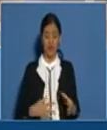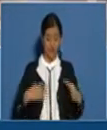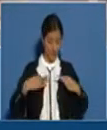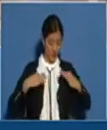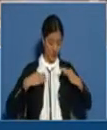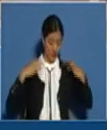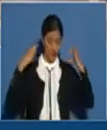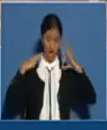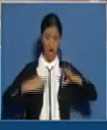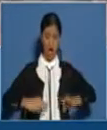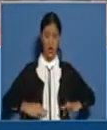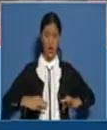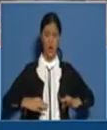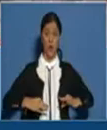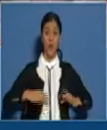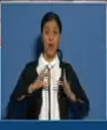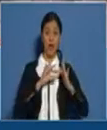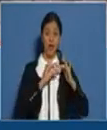especial, eso